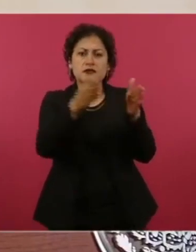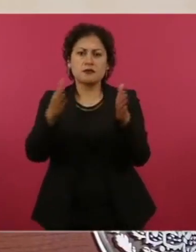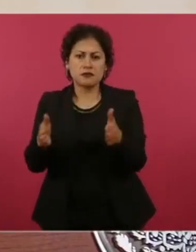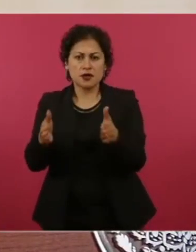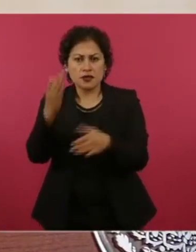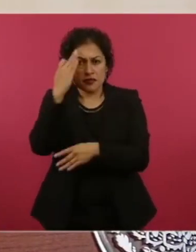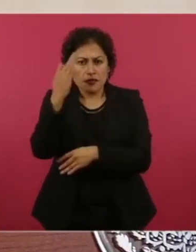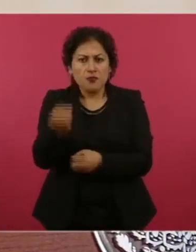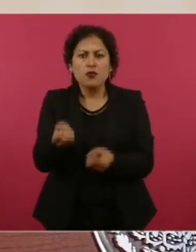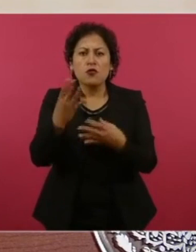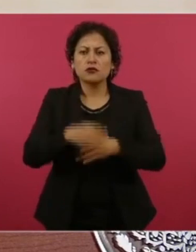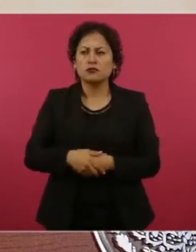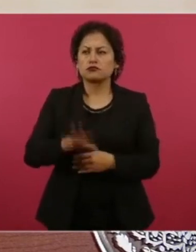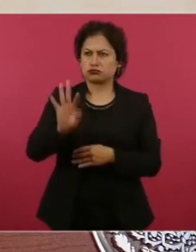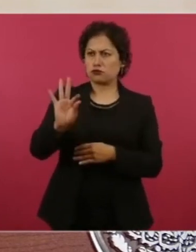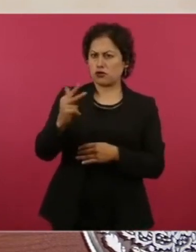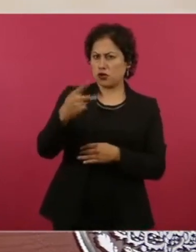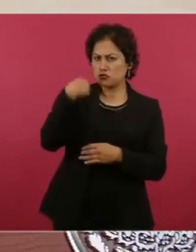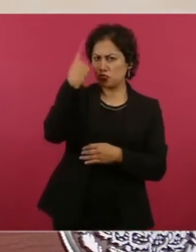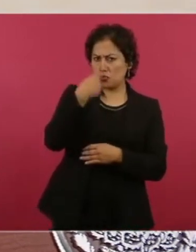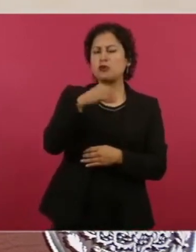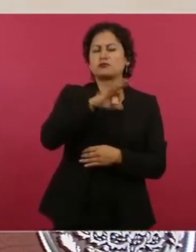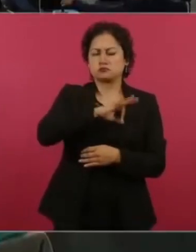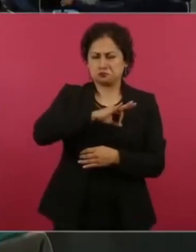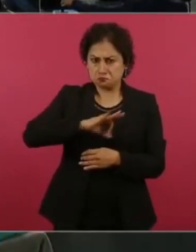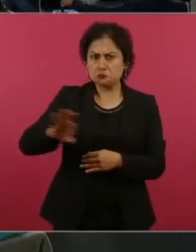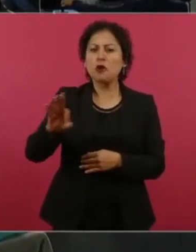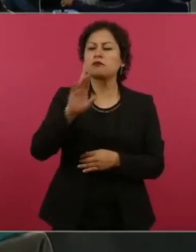48 horas. Entonces, es una oportunidad.